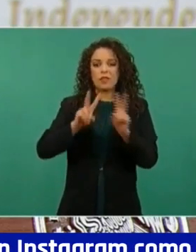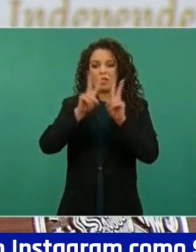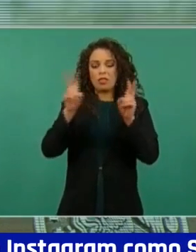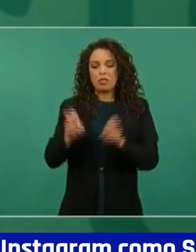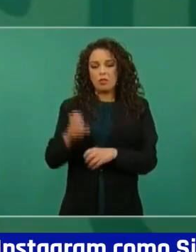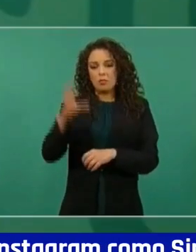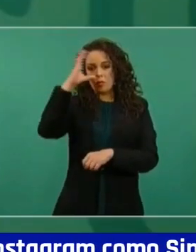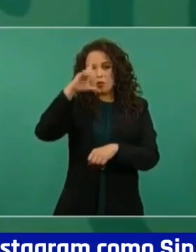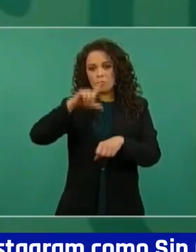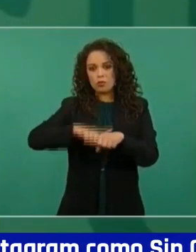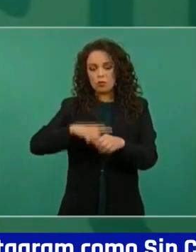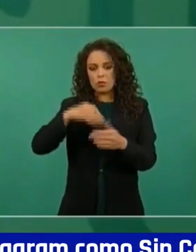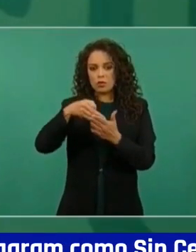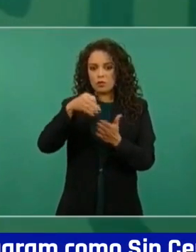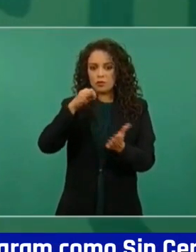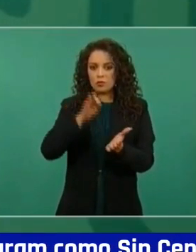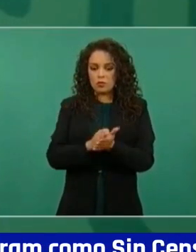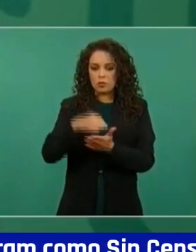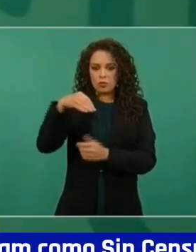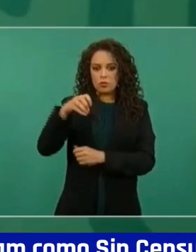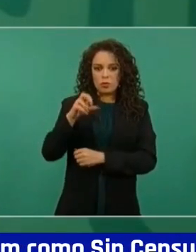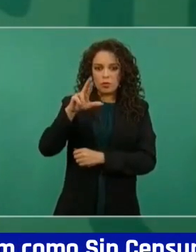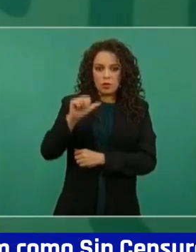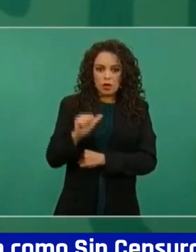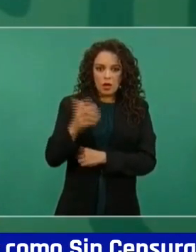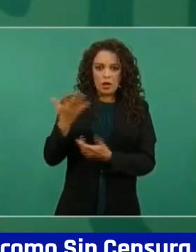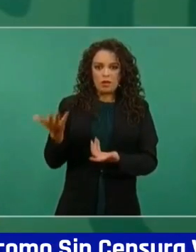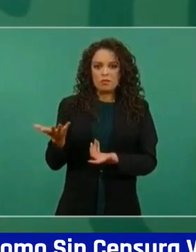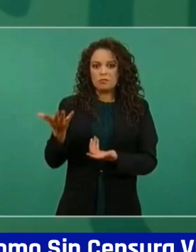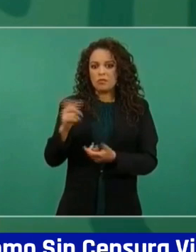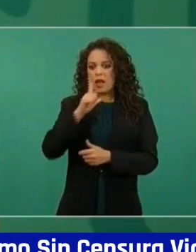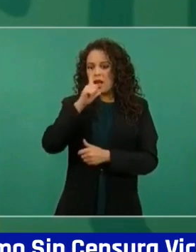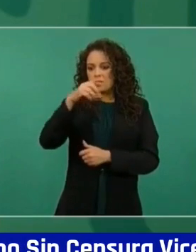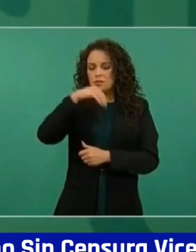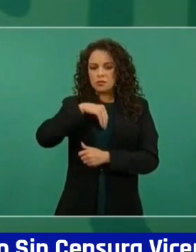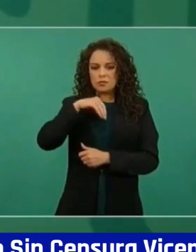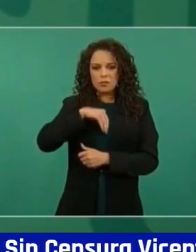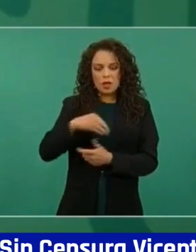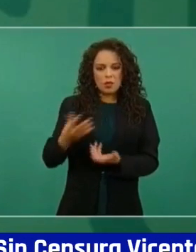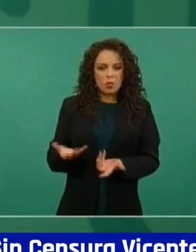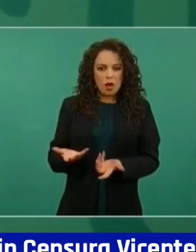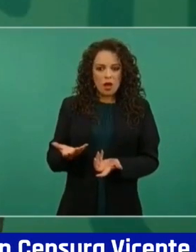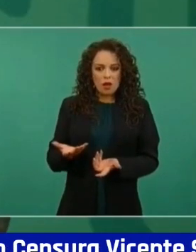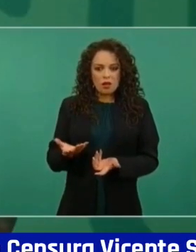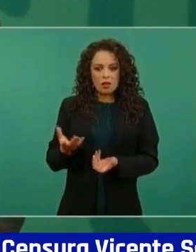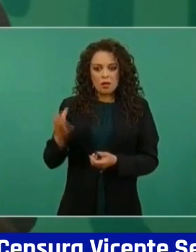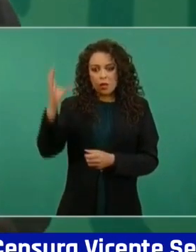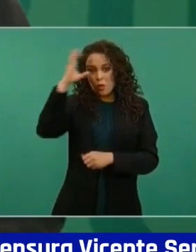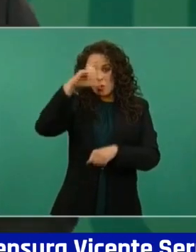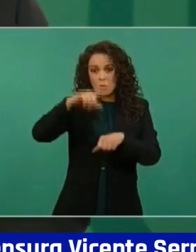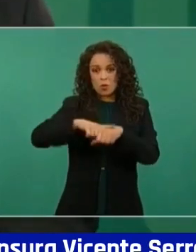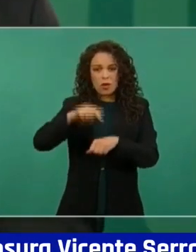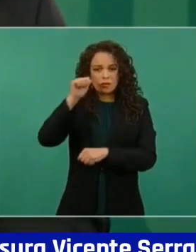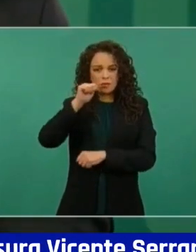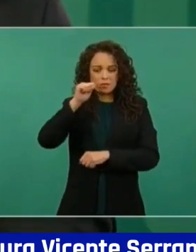espirituales, y que es la cultura la que nos ha salvado siempre.